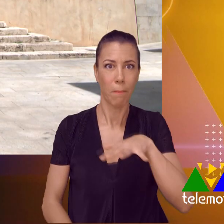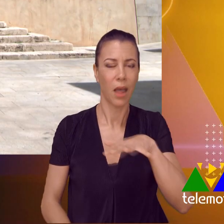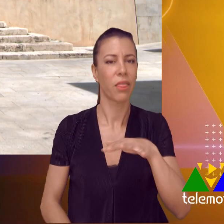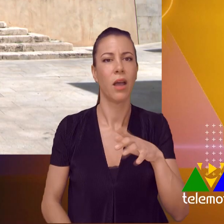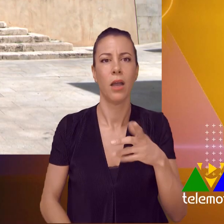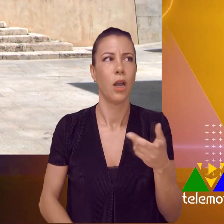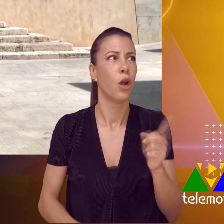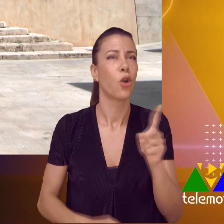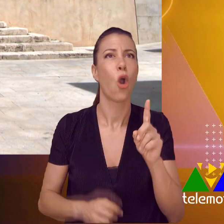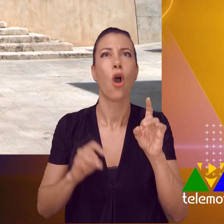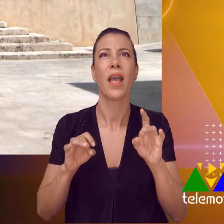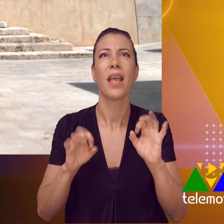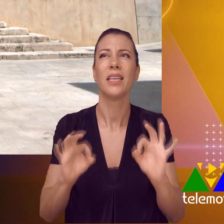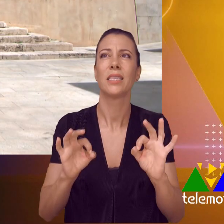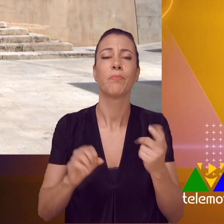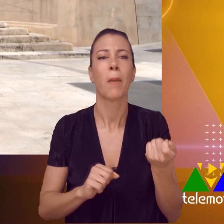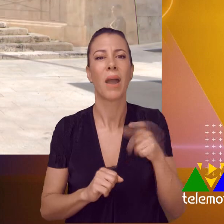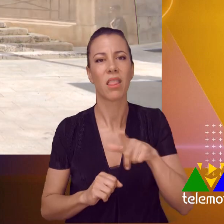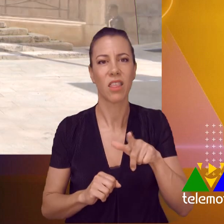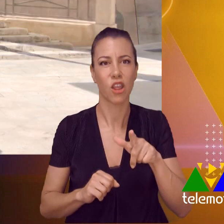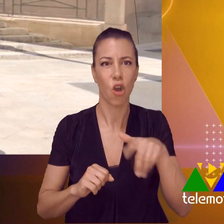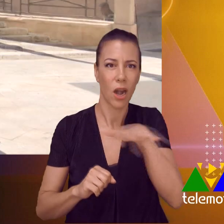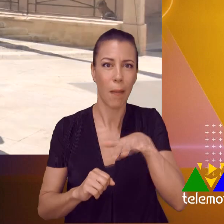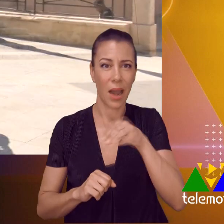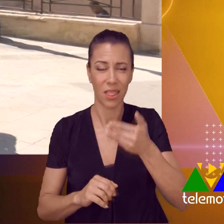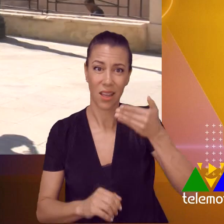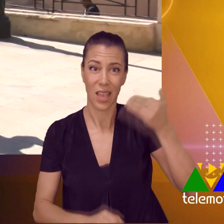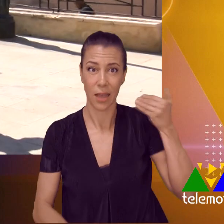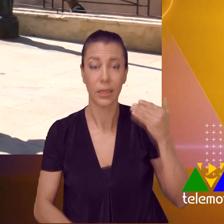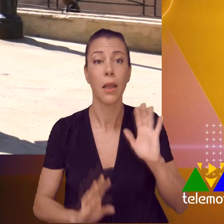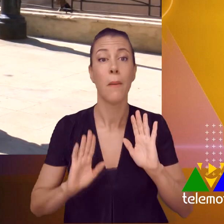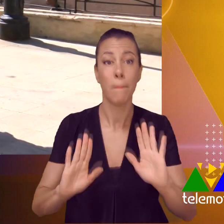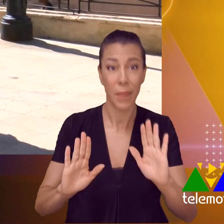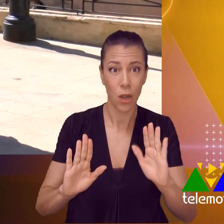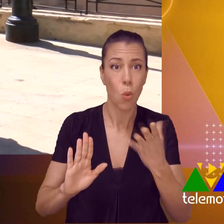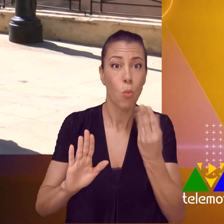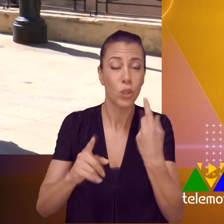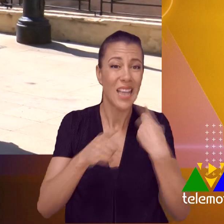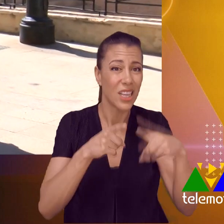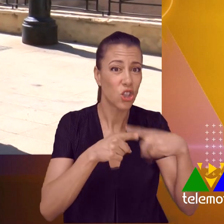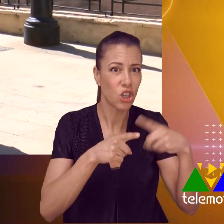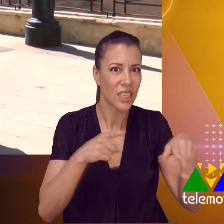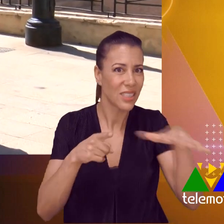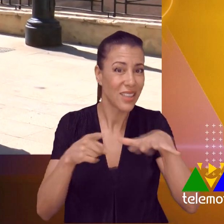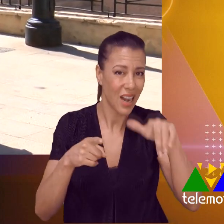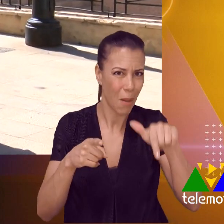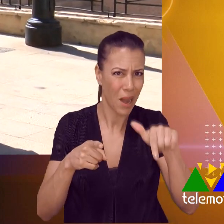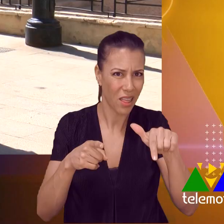ser nada parecido a lo que debió ser la plaza. Incluso parte de la plaza yo diría que